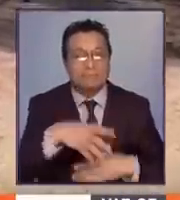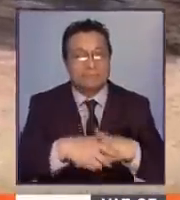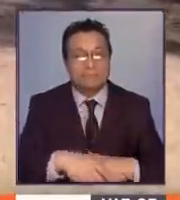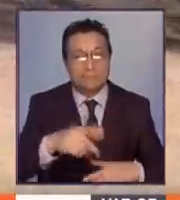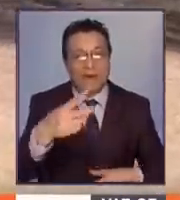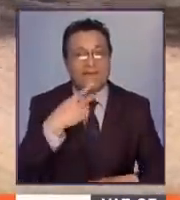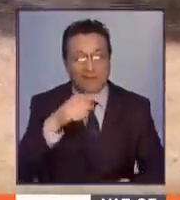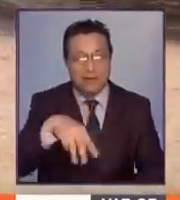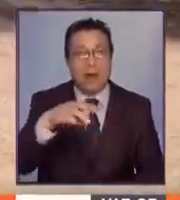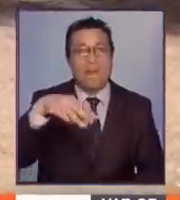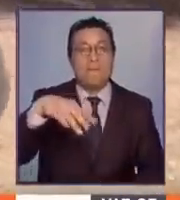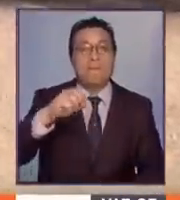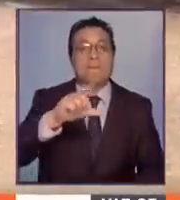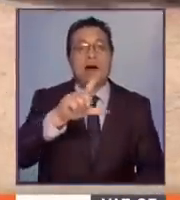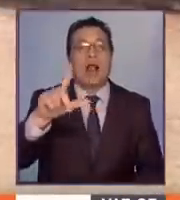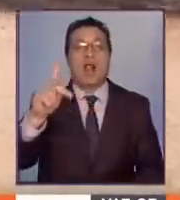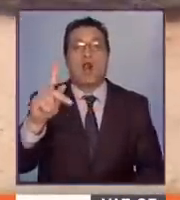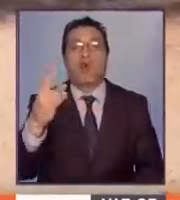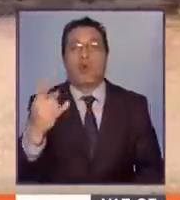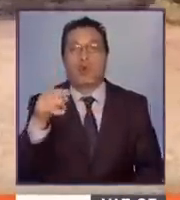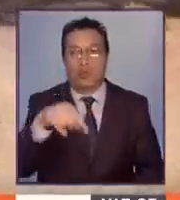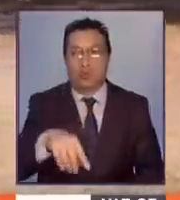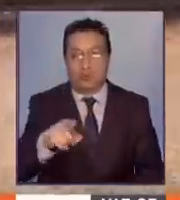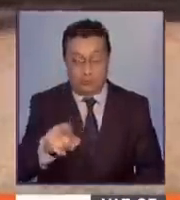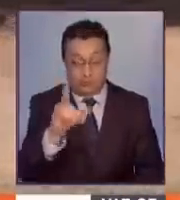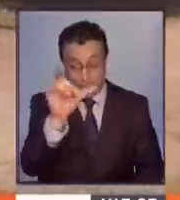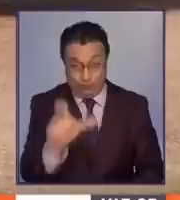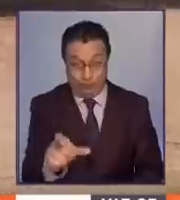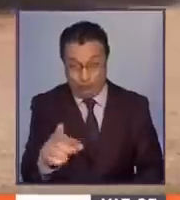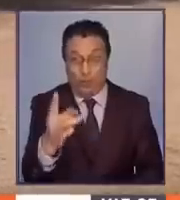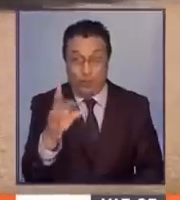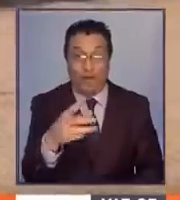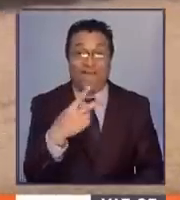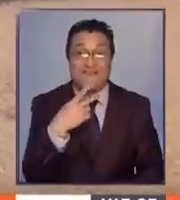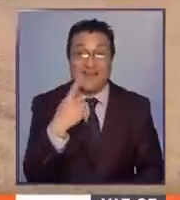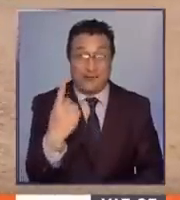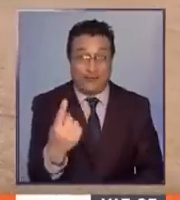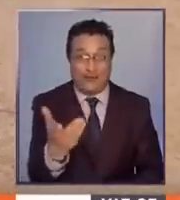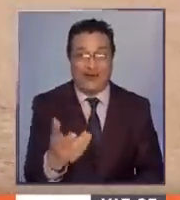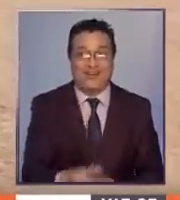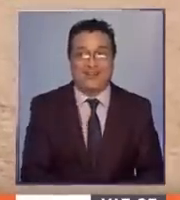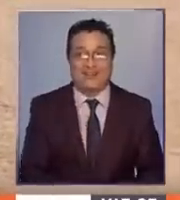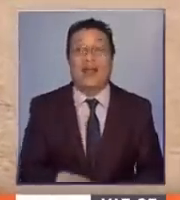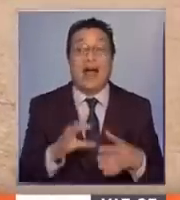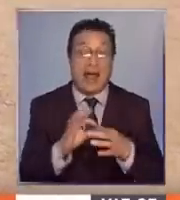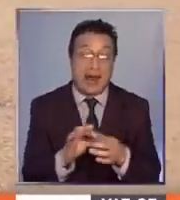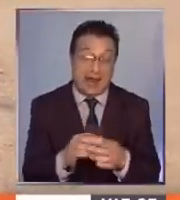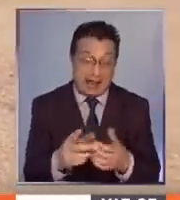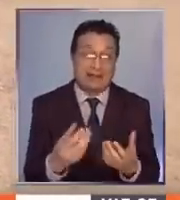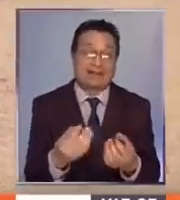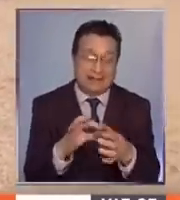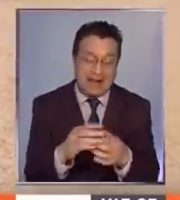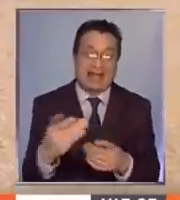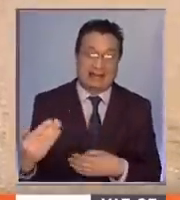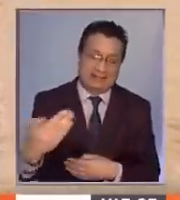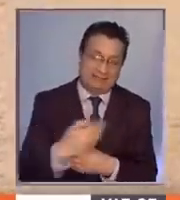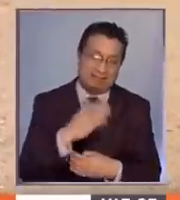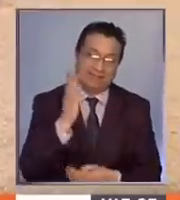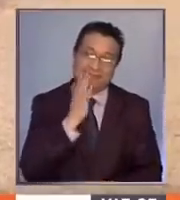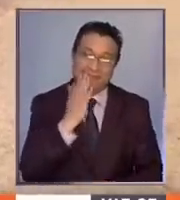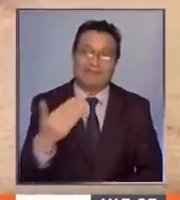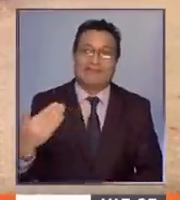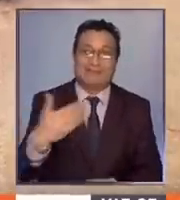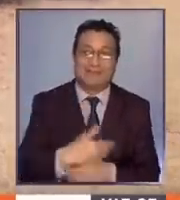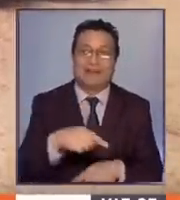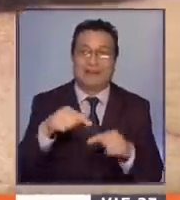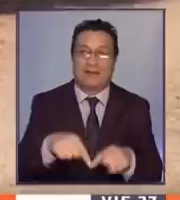qué bueno. Gente hospitalaria del pueblo. Usted, el habitante. Gracias, número uno. Gracias, muy gentil por haber venido de tan central a